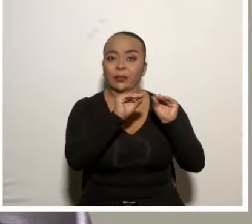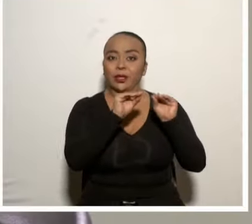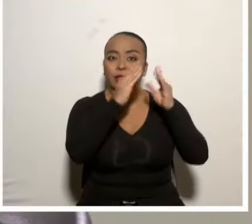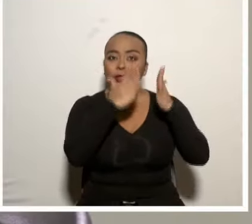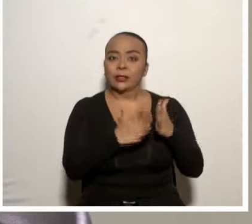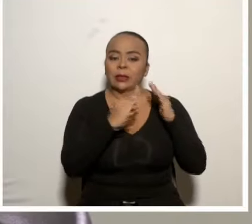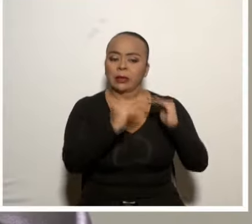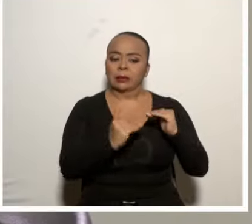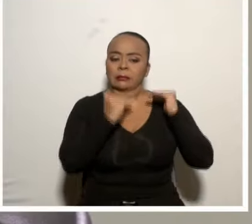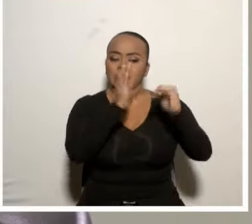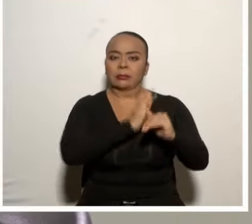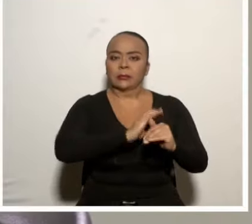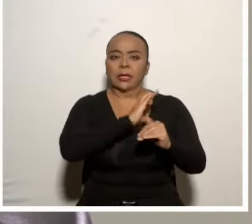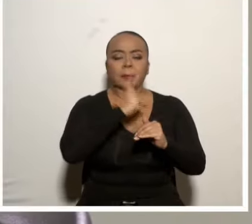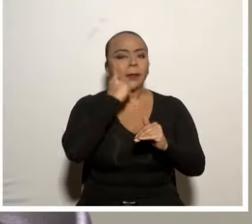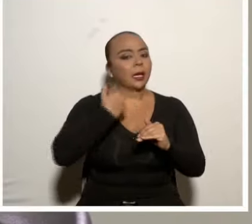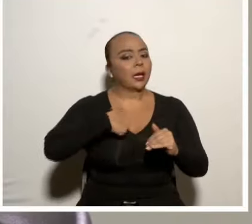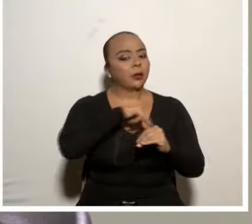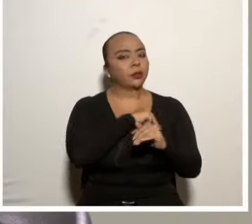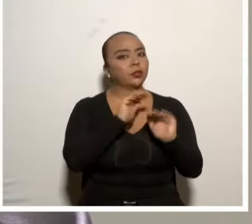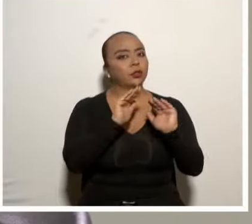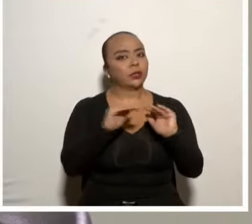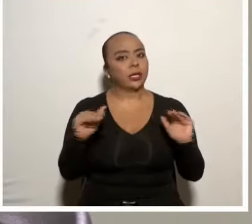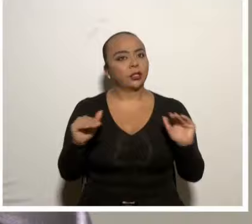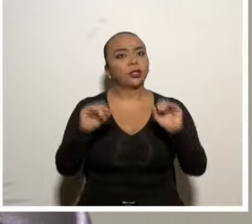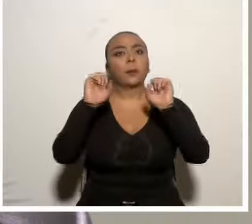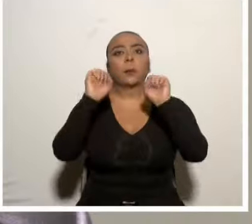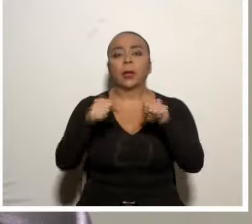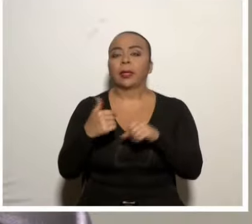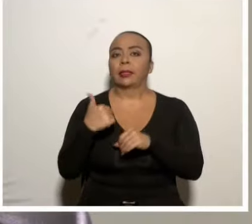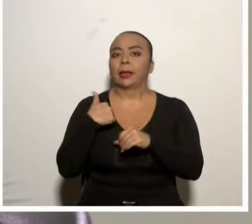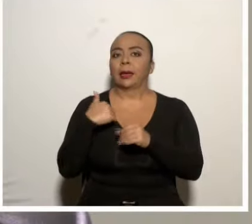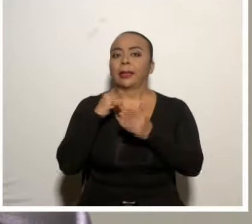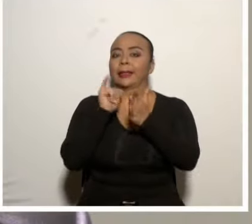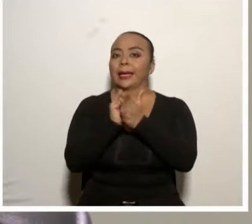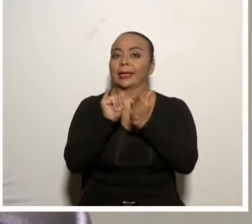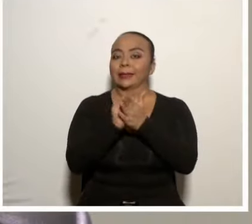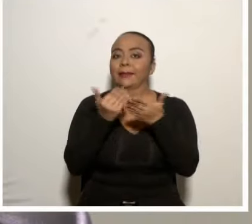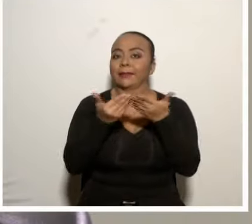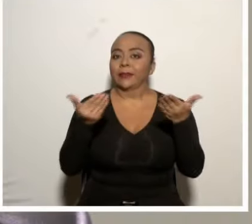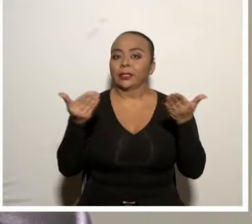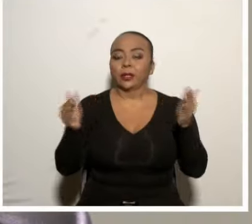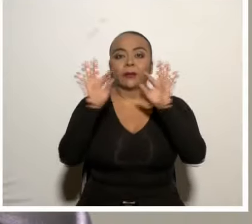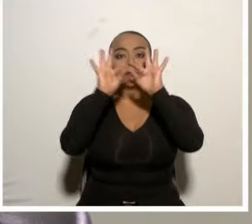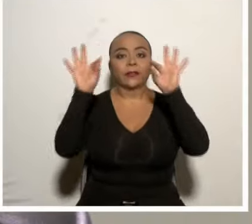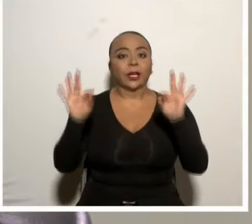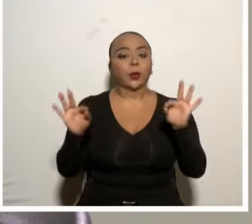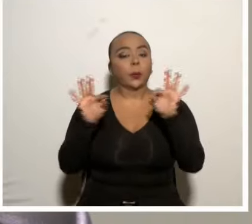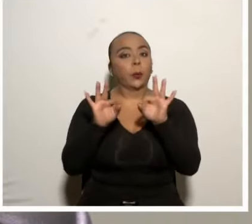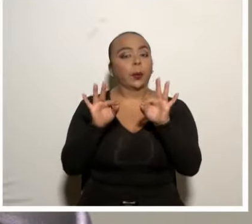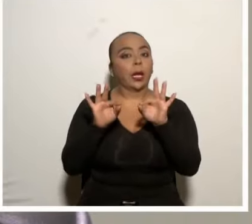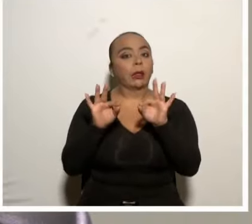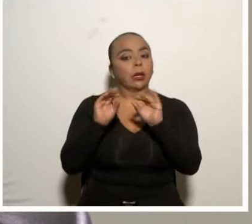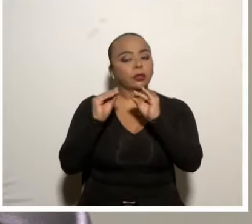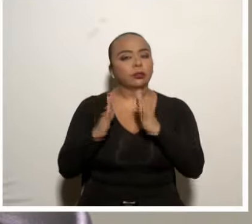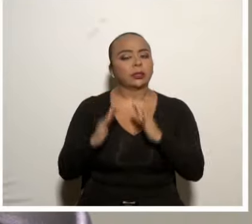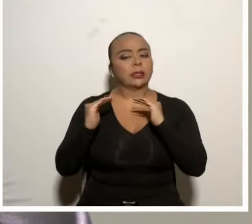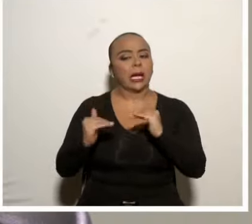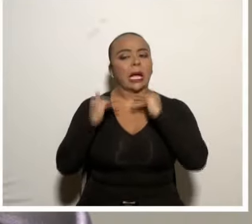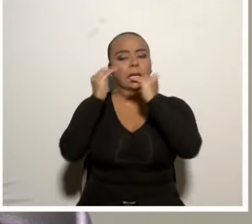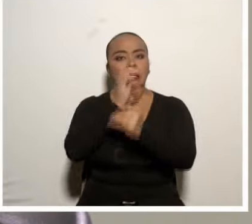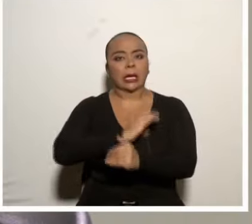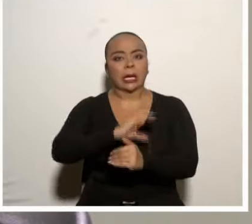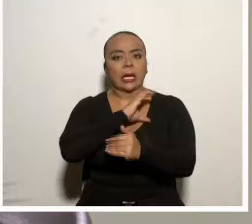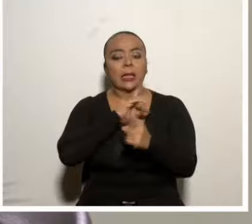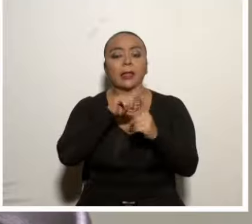alta calidad para que nuestros niños y nuestras niñas puedan recibir de ese factor que es la figura del docente de una gran alta calidad. Entonces,